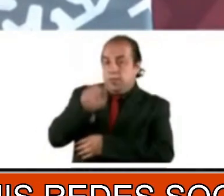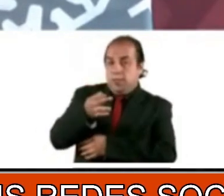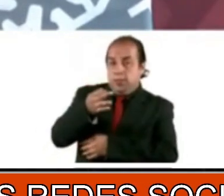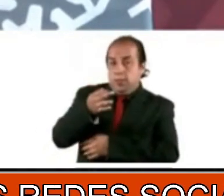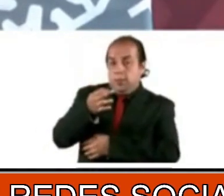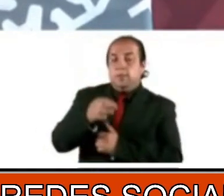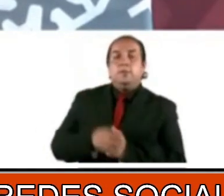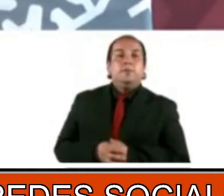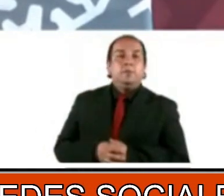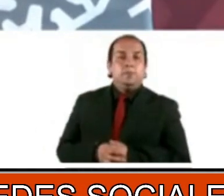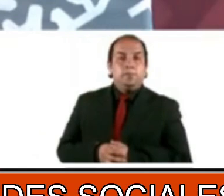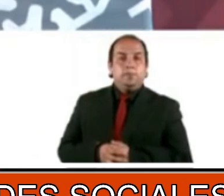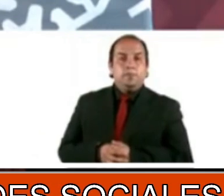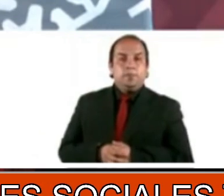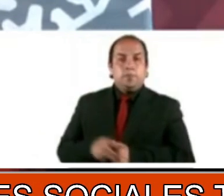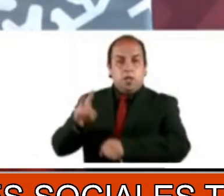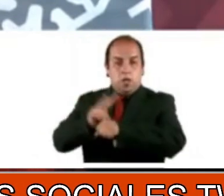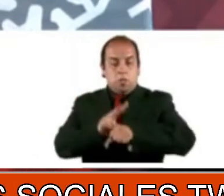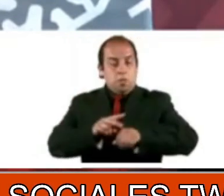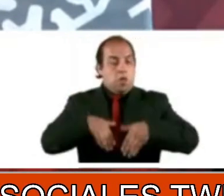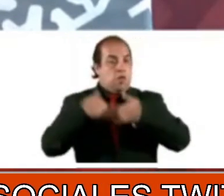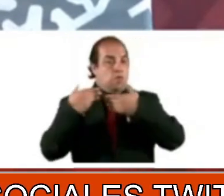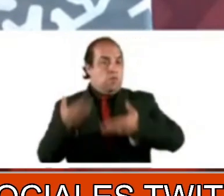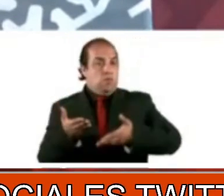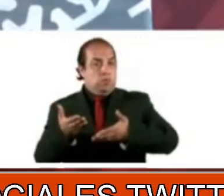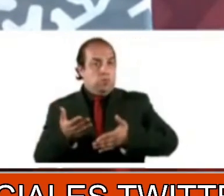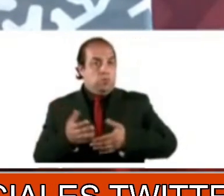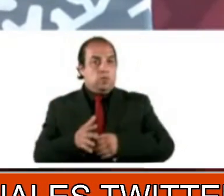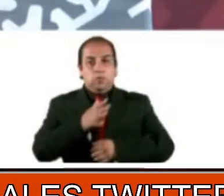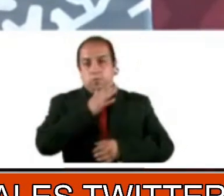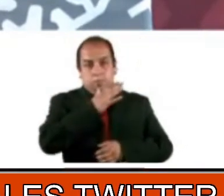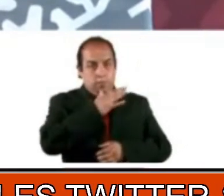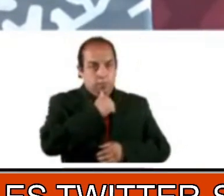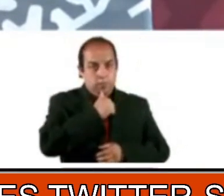la inspección externa no puede